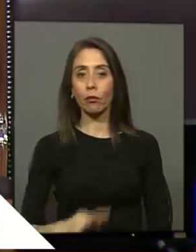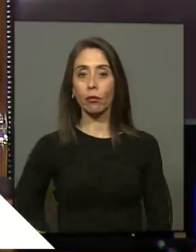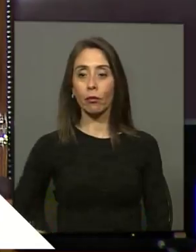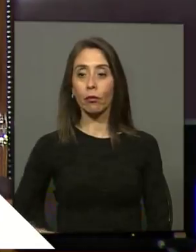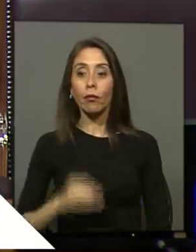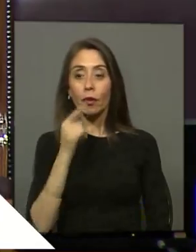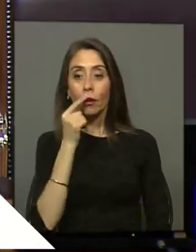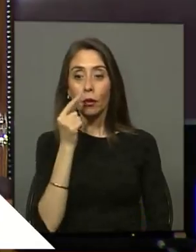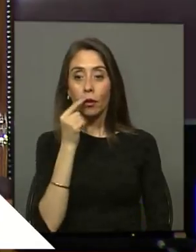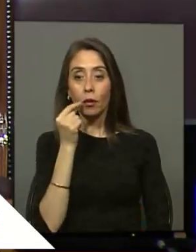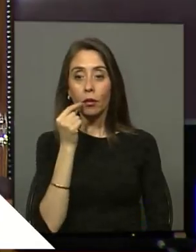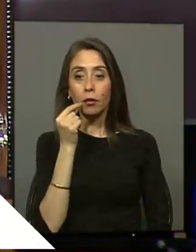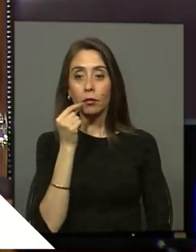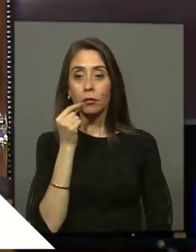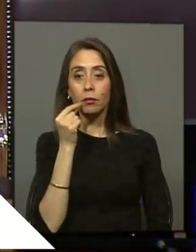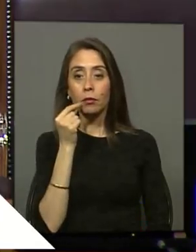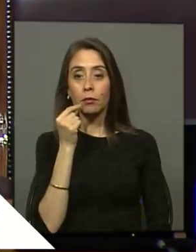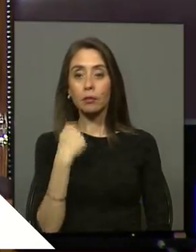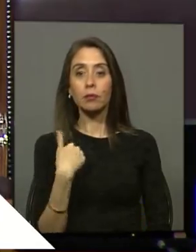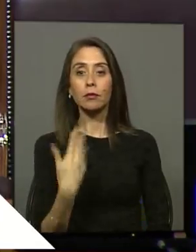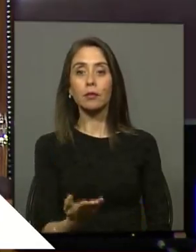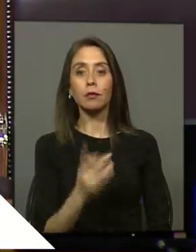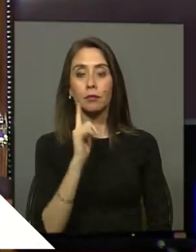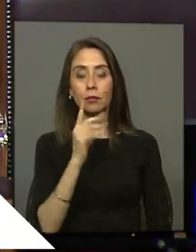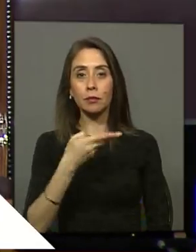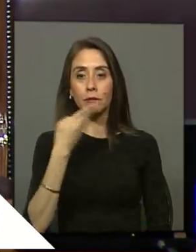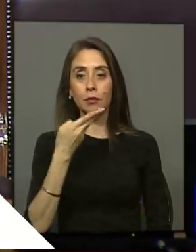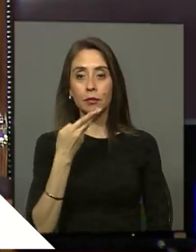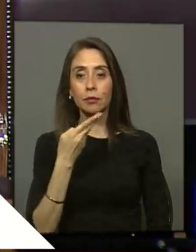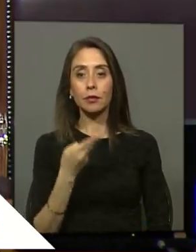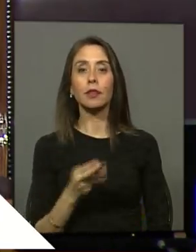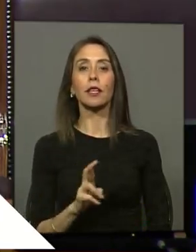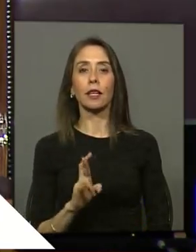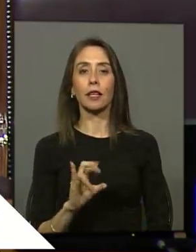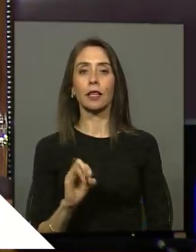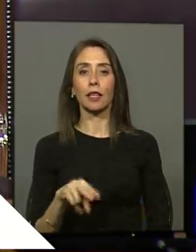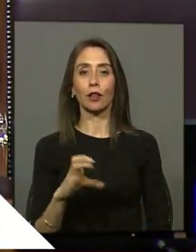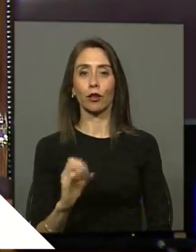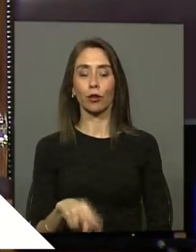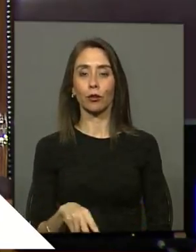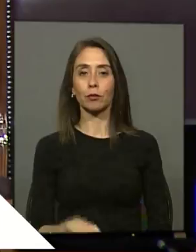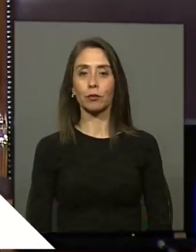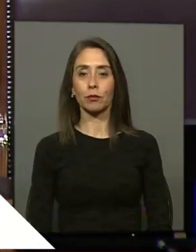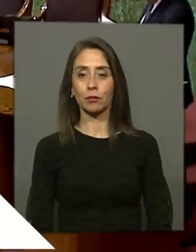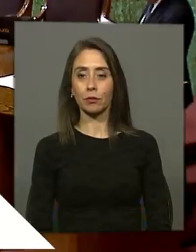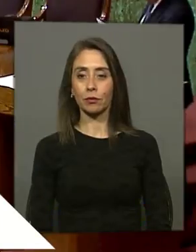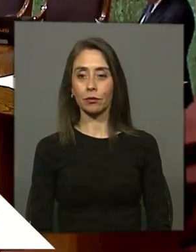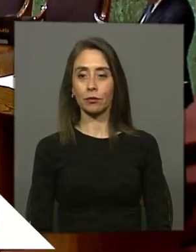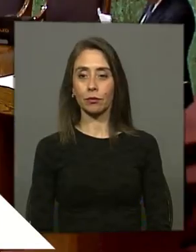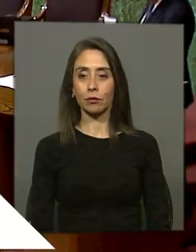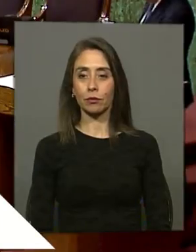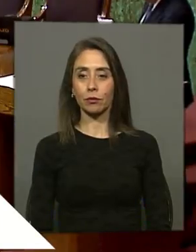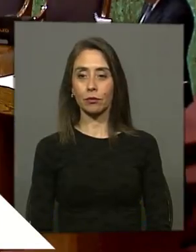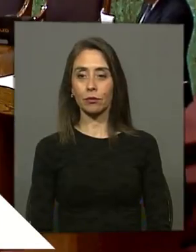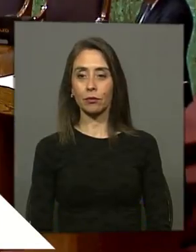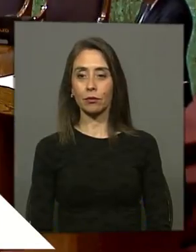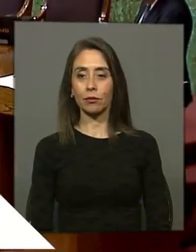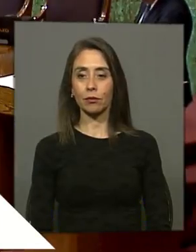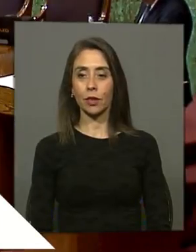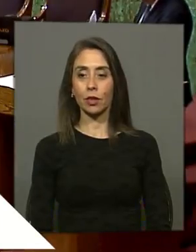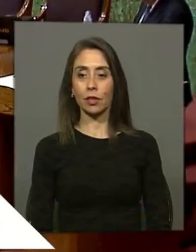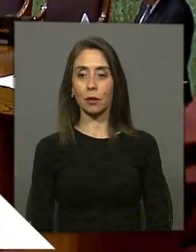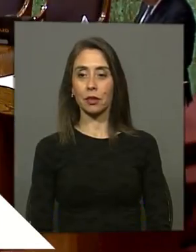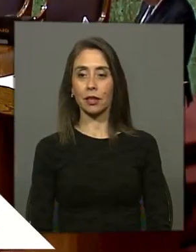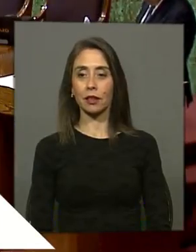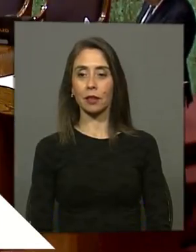le ofrezco la palabra Ricardo Rincón gracias presidente